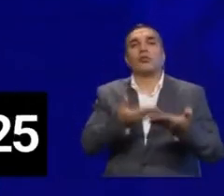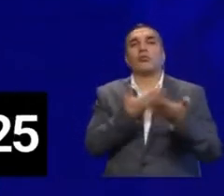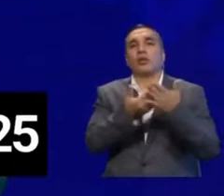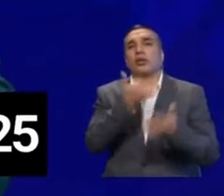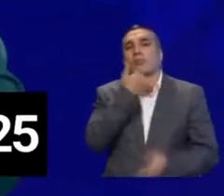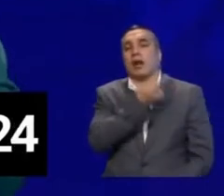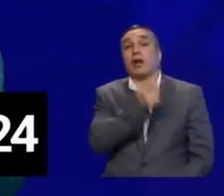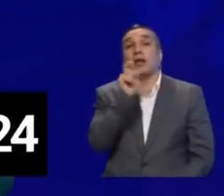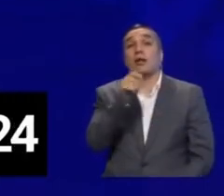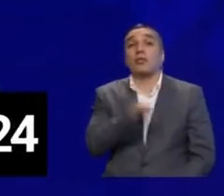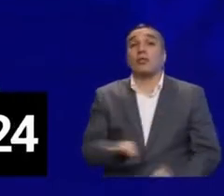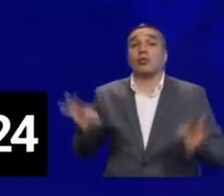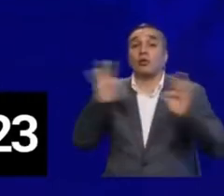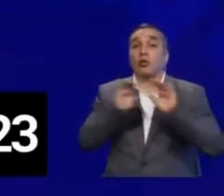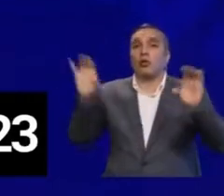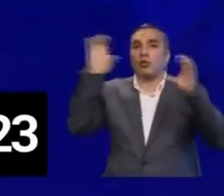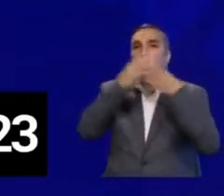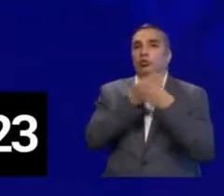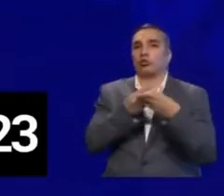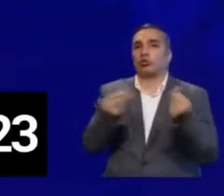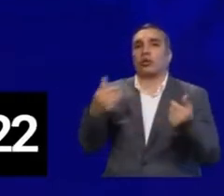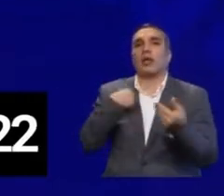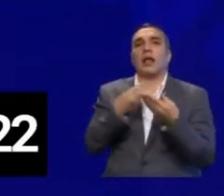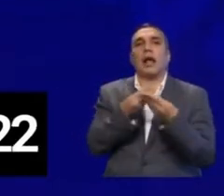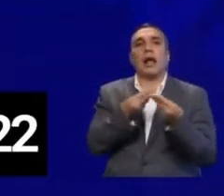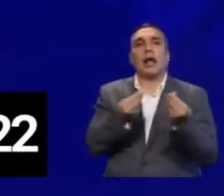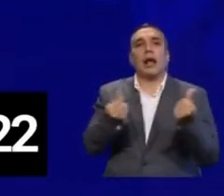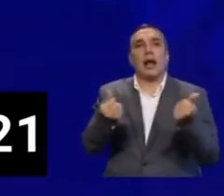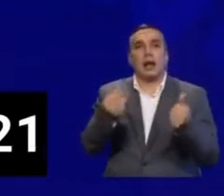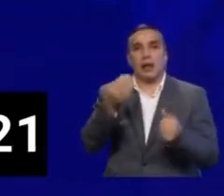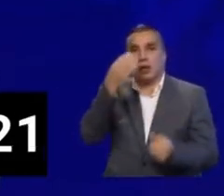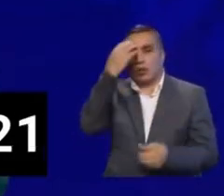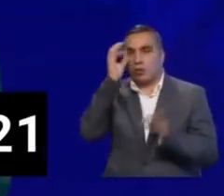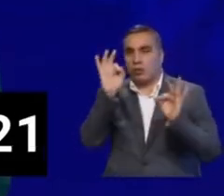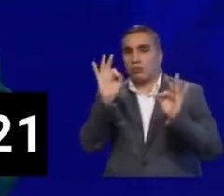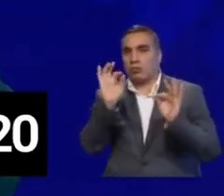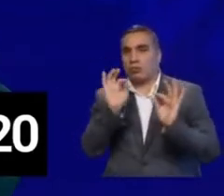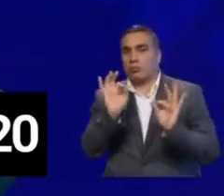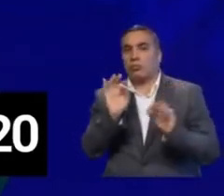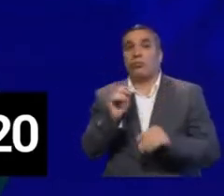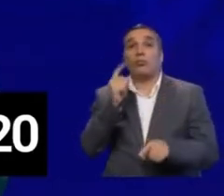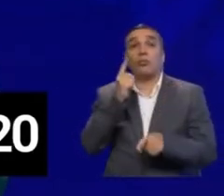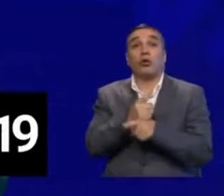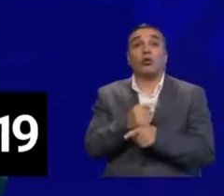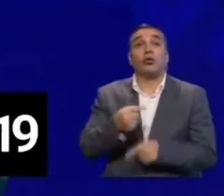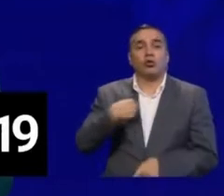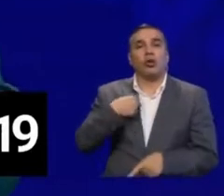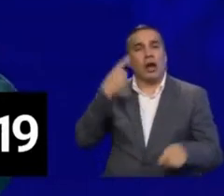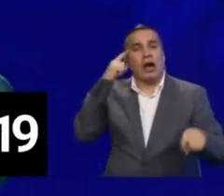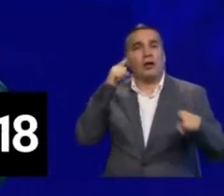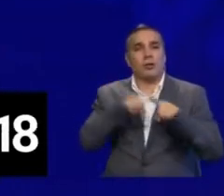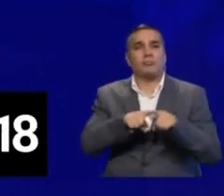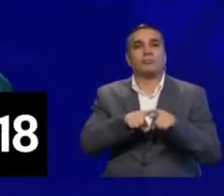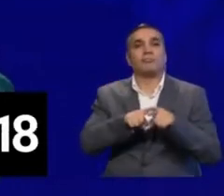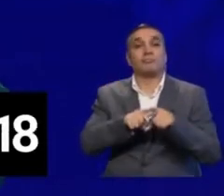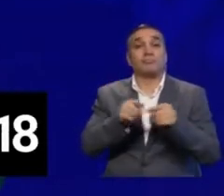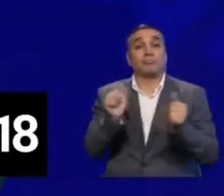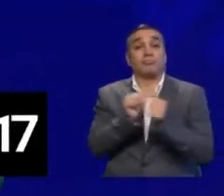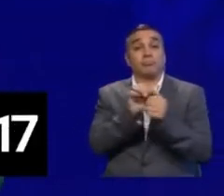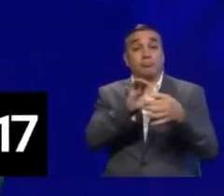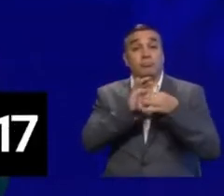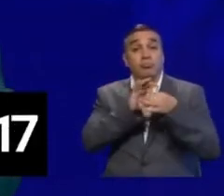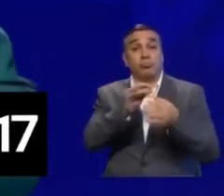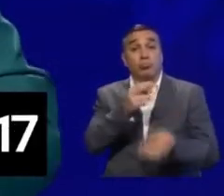que garantizar una solución manteniendo la calidad de nuestra educación académica. Por eso estoy de acuerdo que con la colaboración de